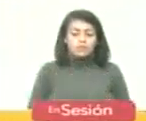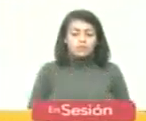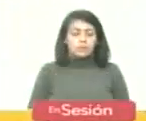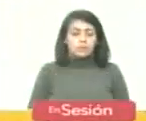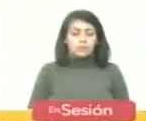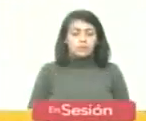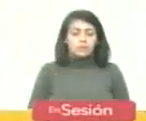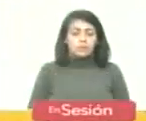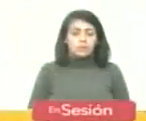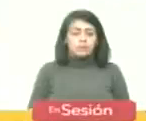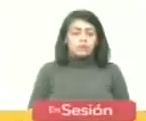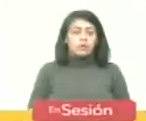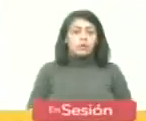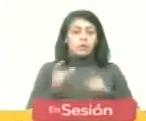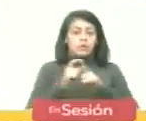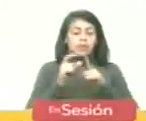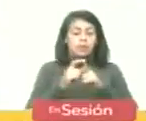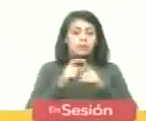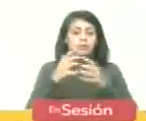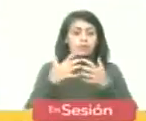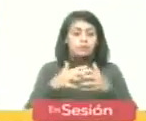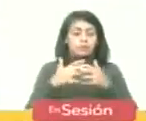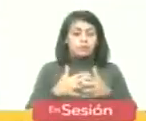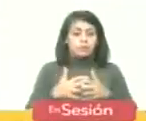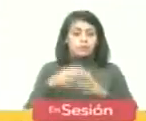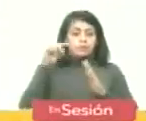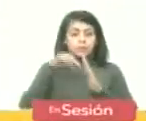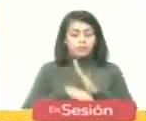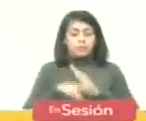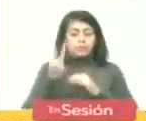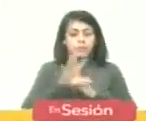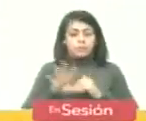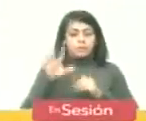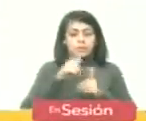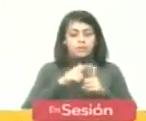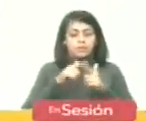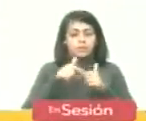como una expresión del funcionamiento cabal del Estado venezolano.